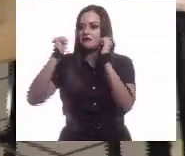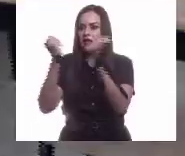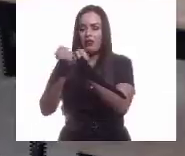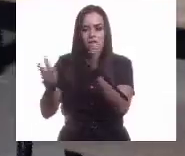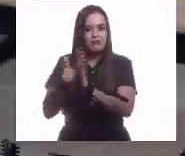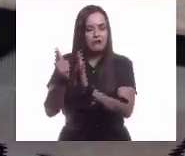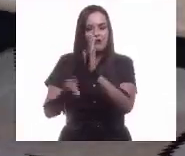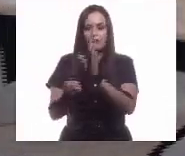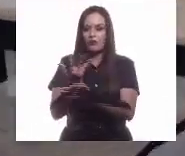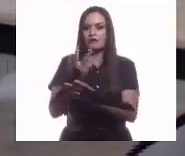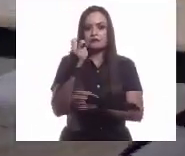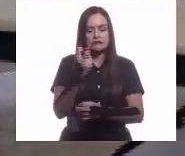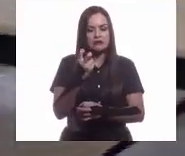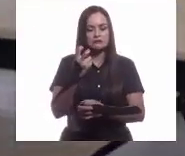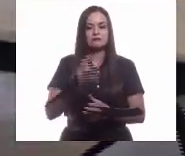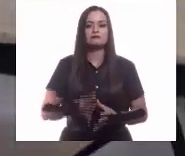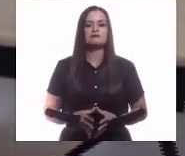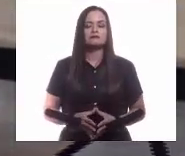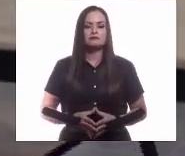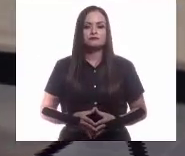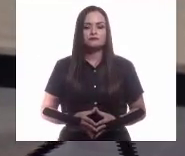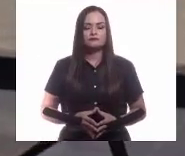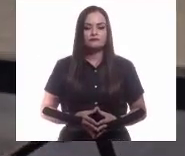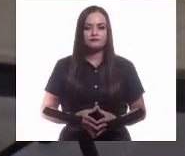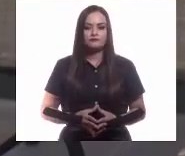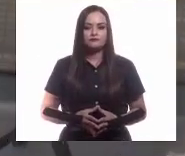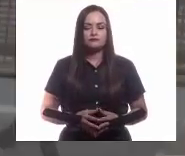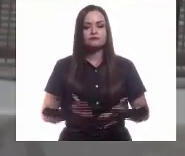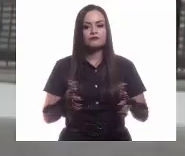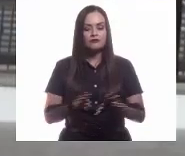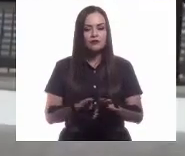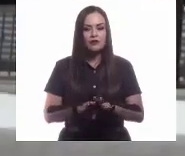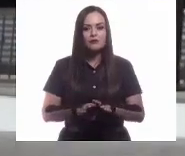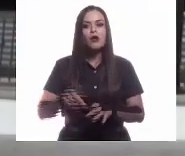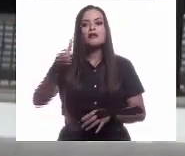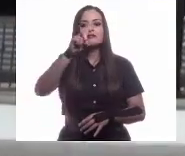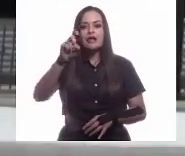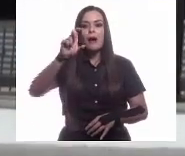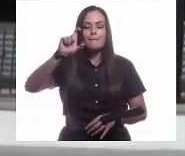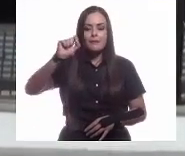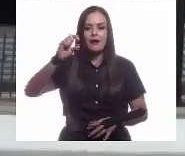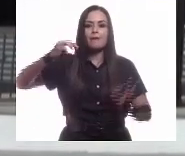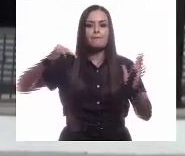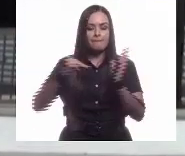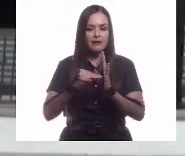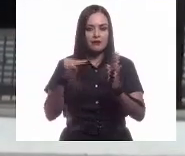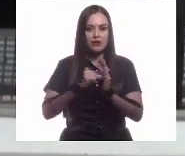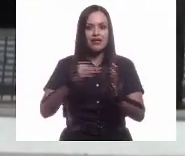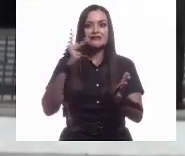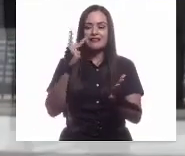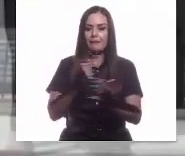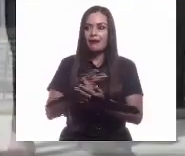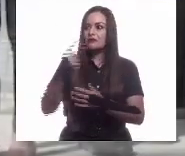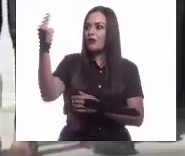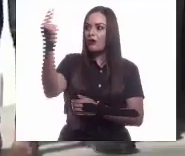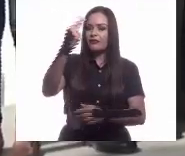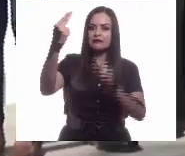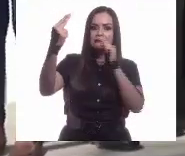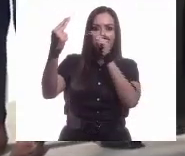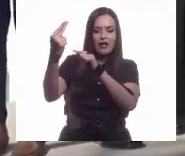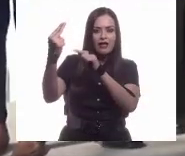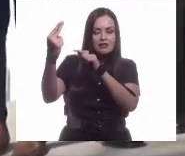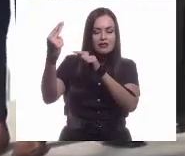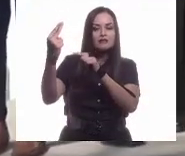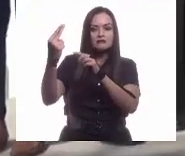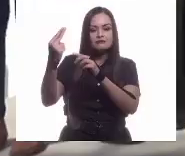Baja California Sur. Destaca también la inversión de 120 millones de pesos en nuestra Universidad Autónoma, que